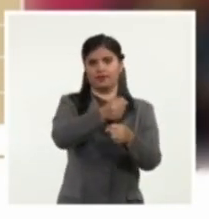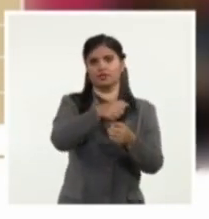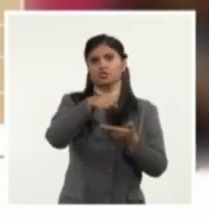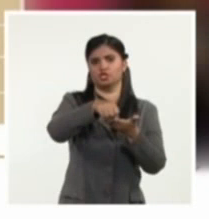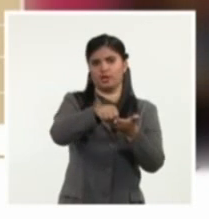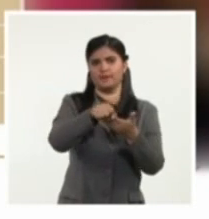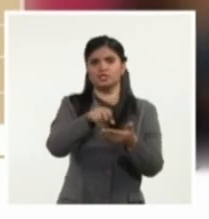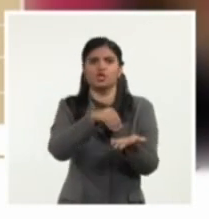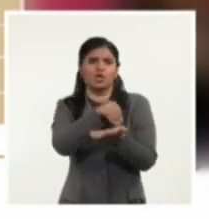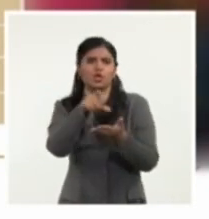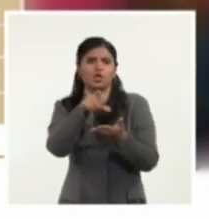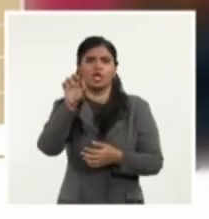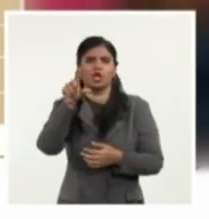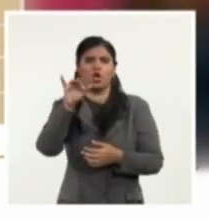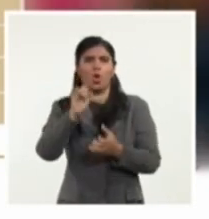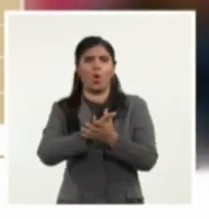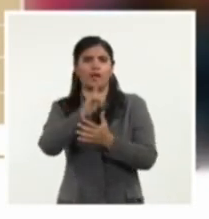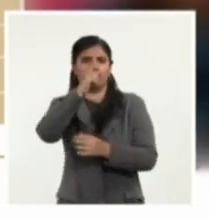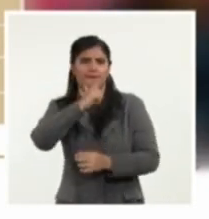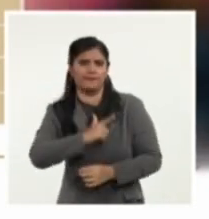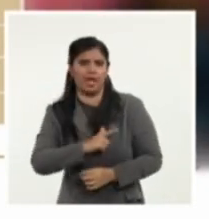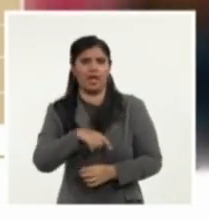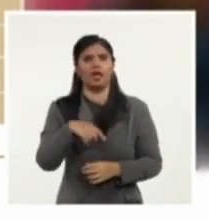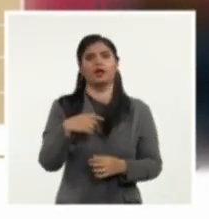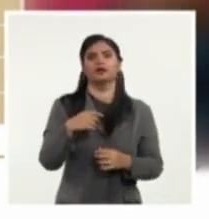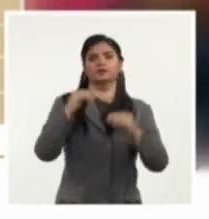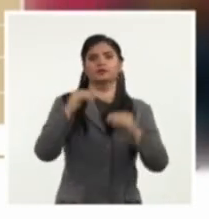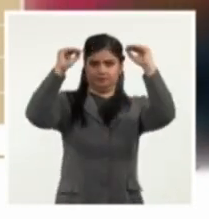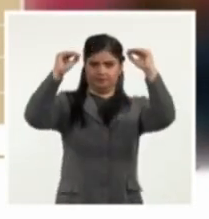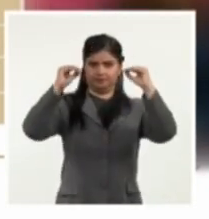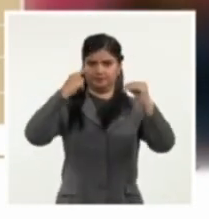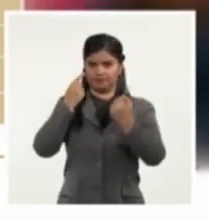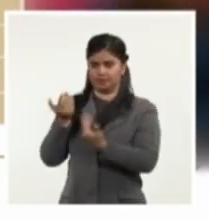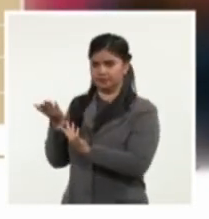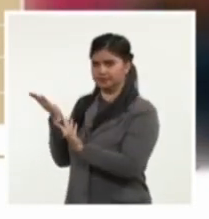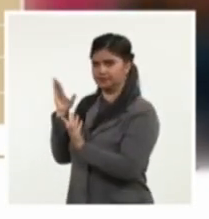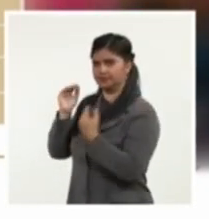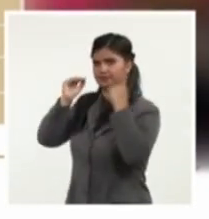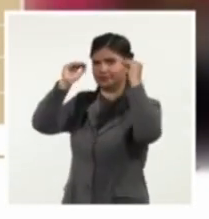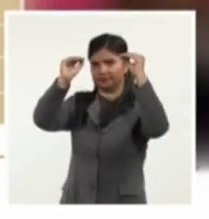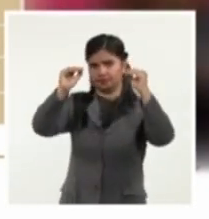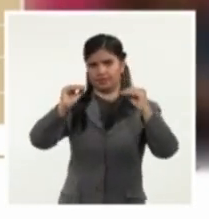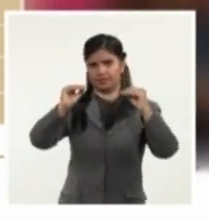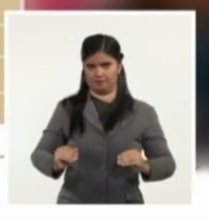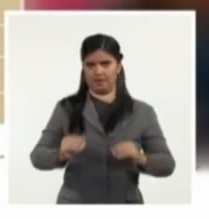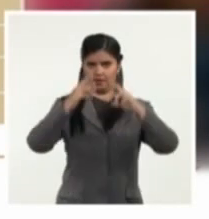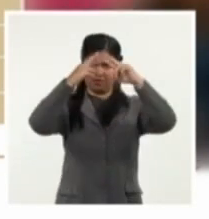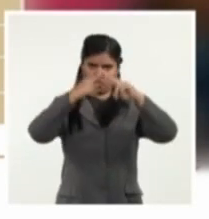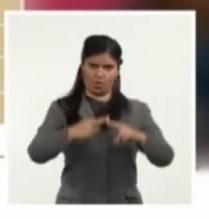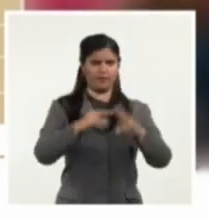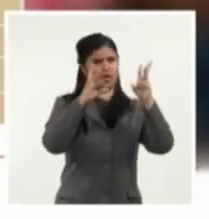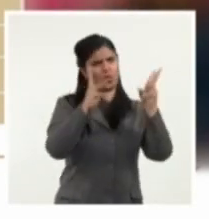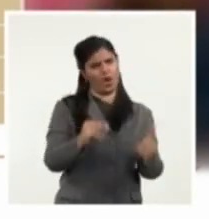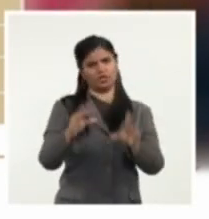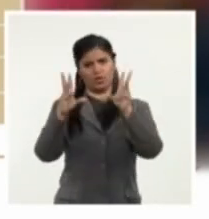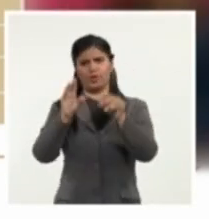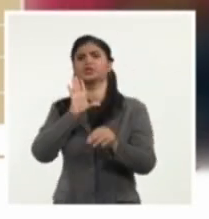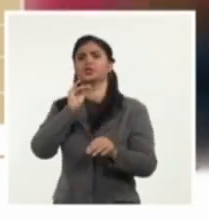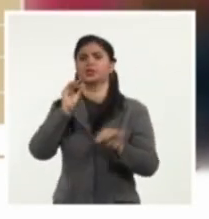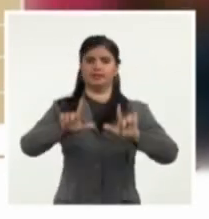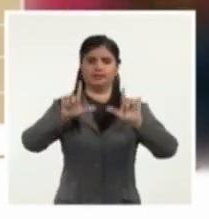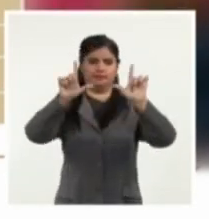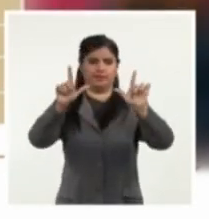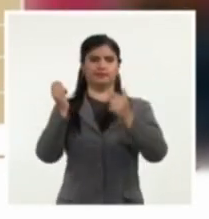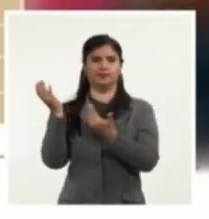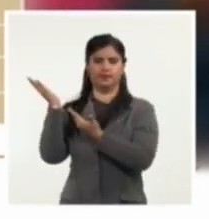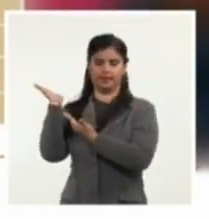Colima, en Guerrero, en Michoacán, en Morelos, en Tlaxcala, en Oaxaca, en Veracruz, en Campeche, en Nayarit, en Sonora y en